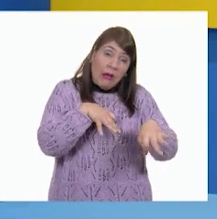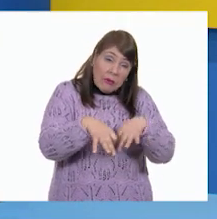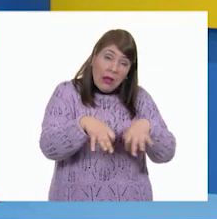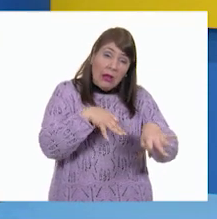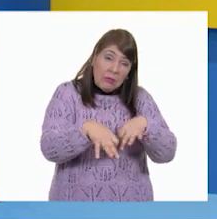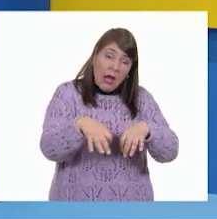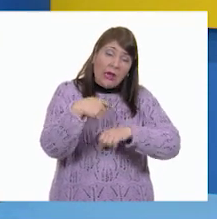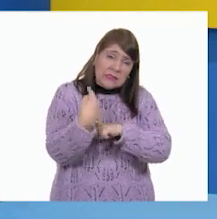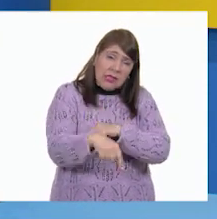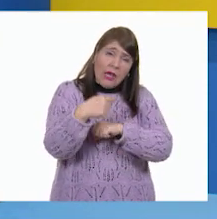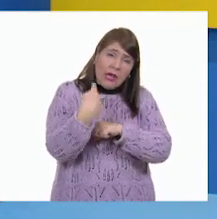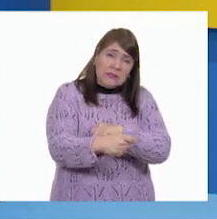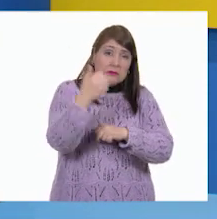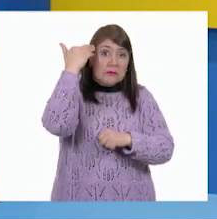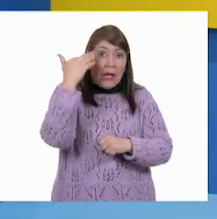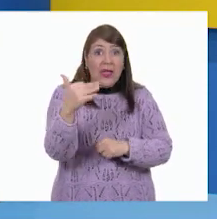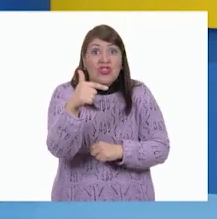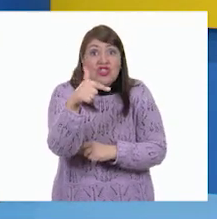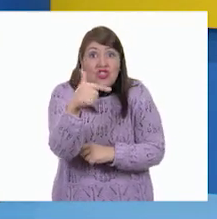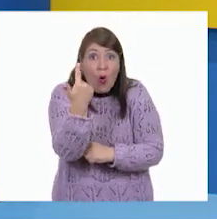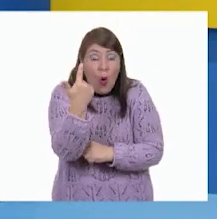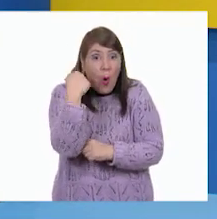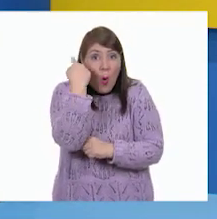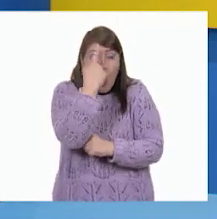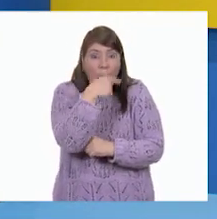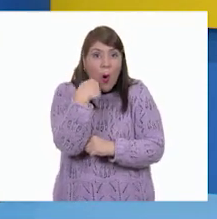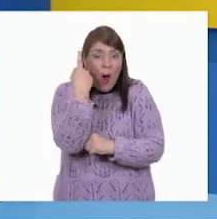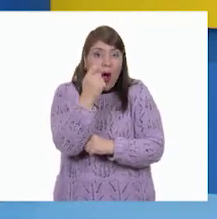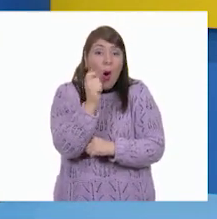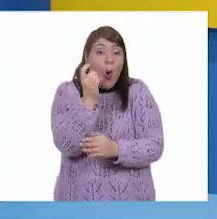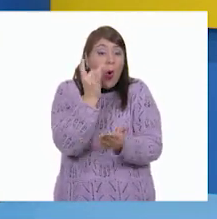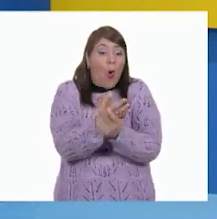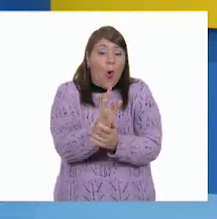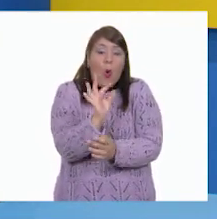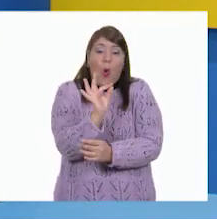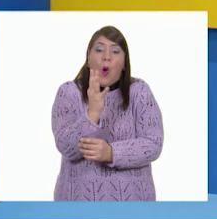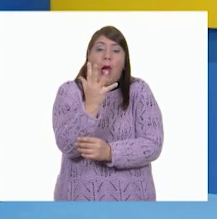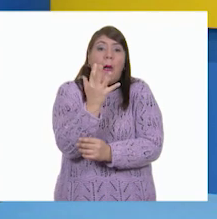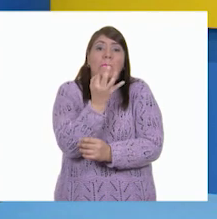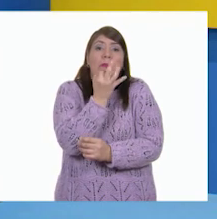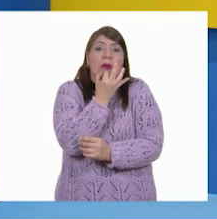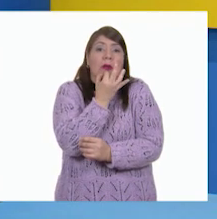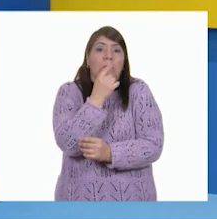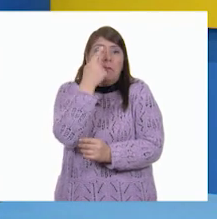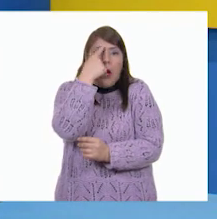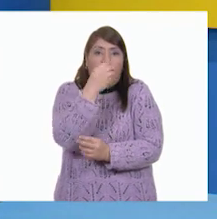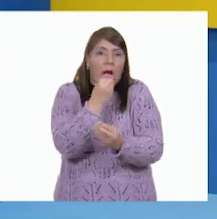decir, 12 horas corridas con solo 45 minutos para comer.